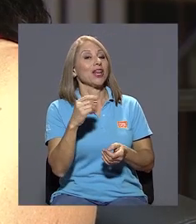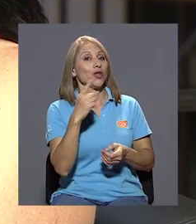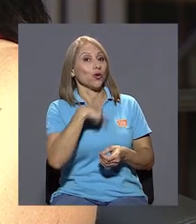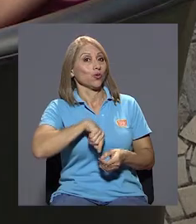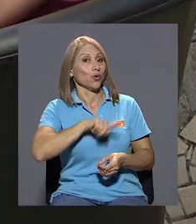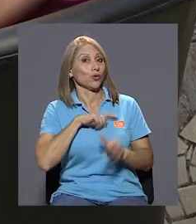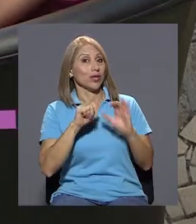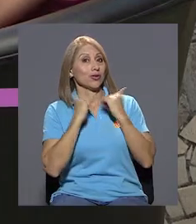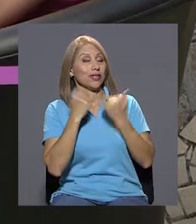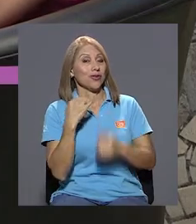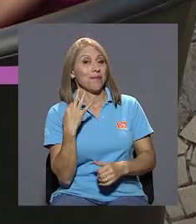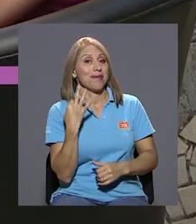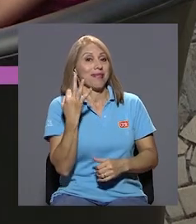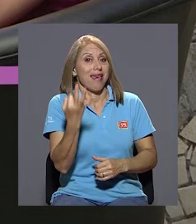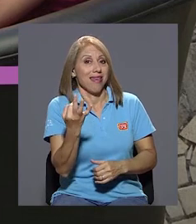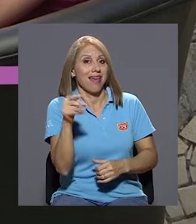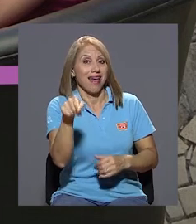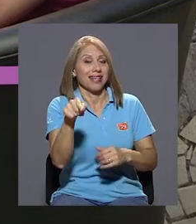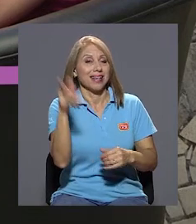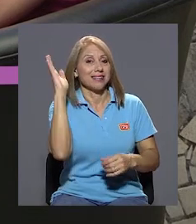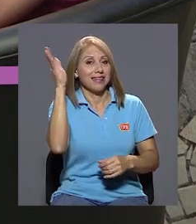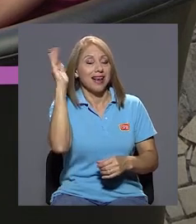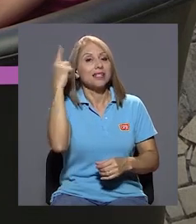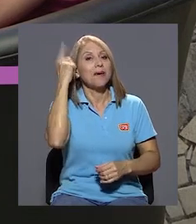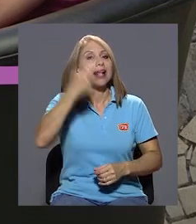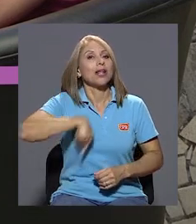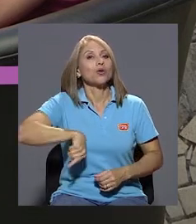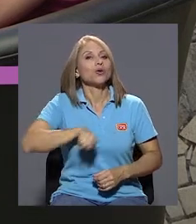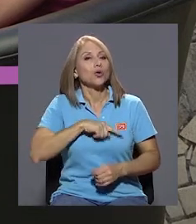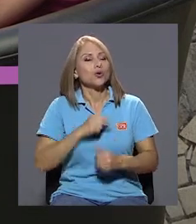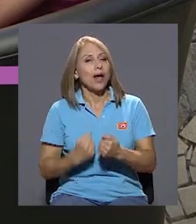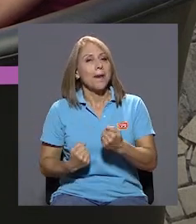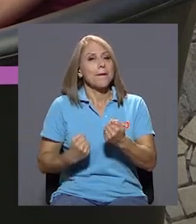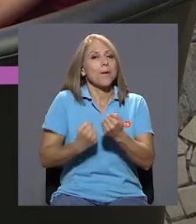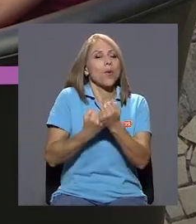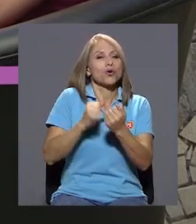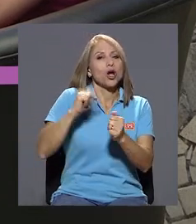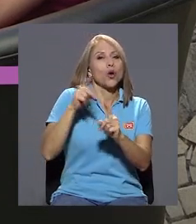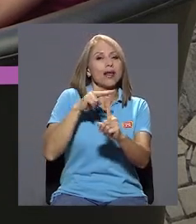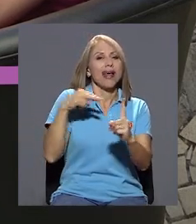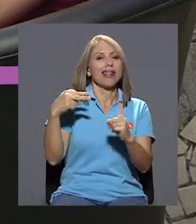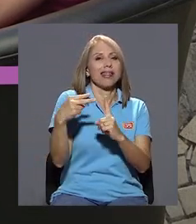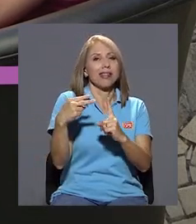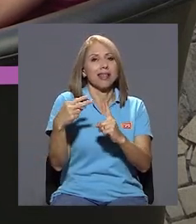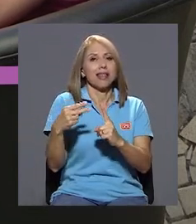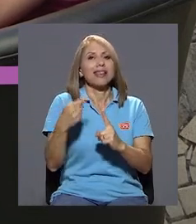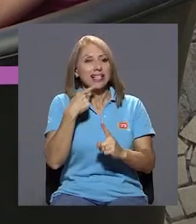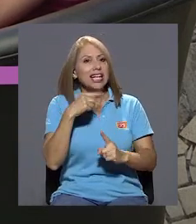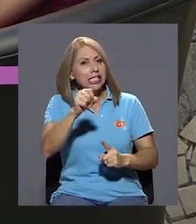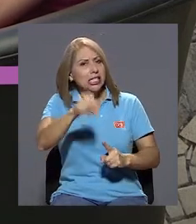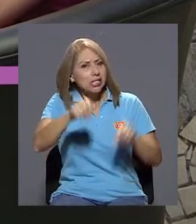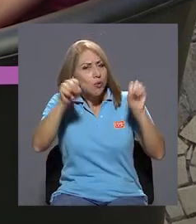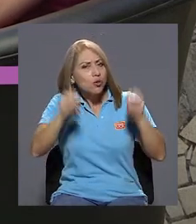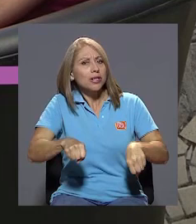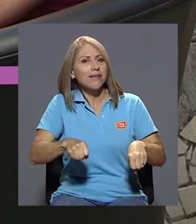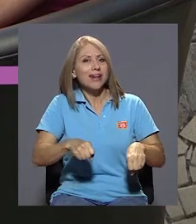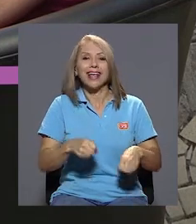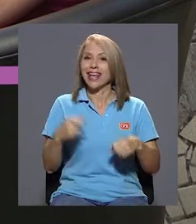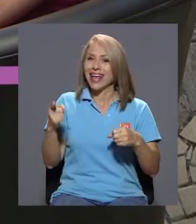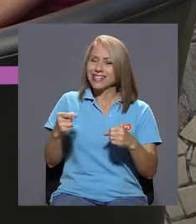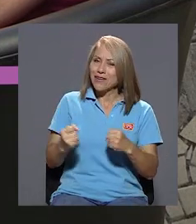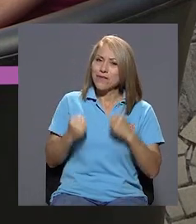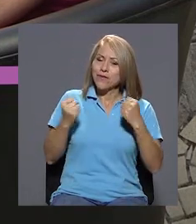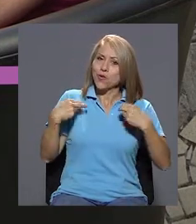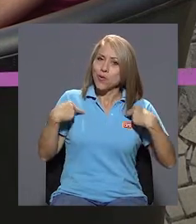está invitada a todas esas charlas mensuales para dar como ese otro apoyo, ¿verdad? Esa otra fuerza de que, mira, si es posible. Esa